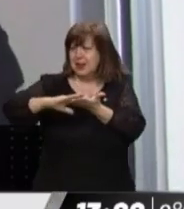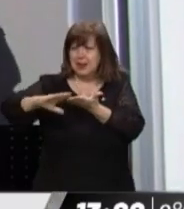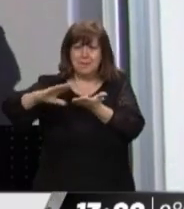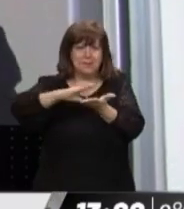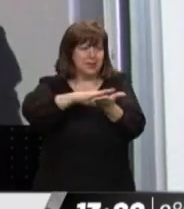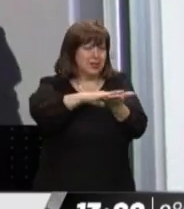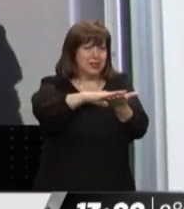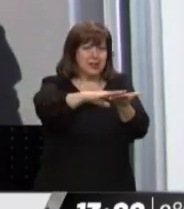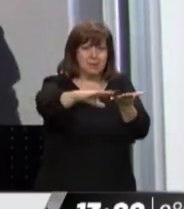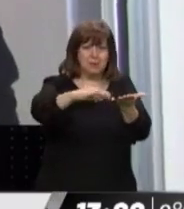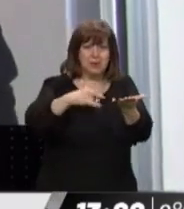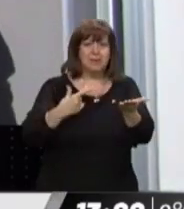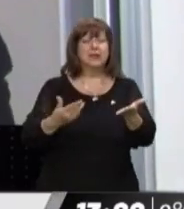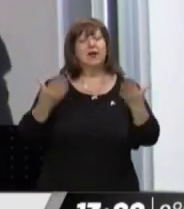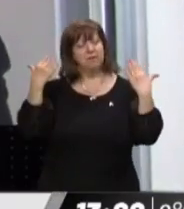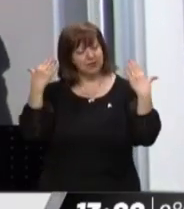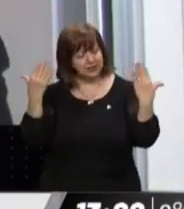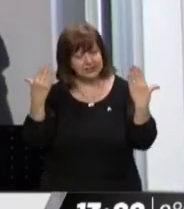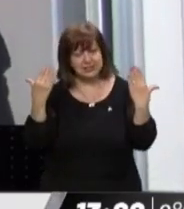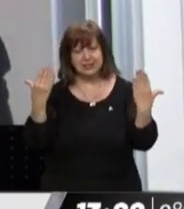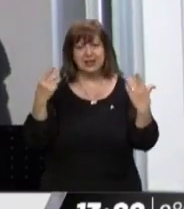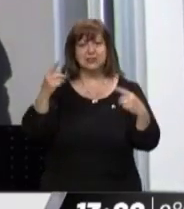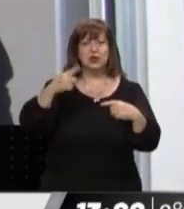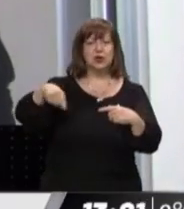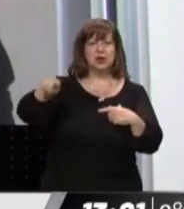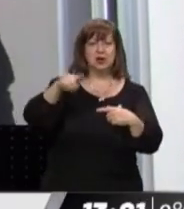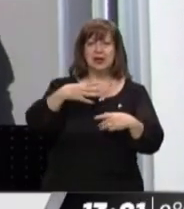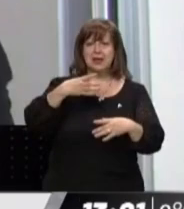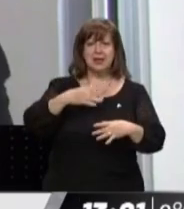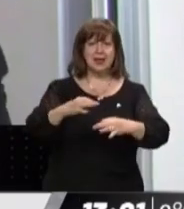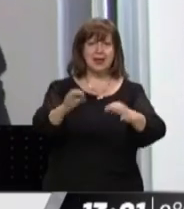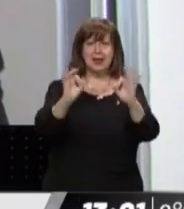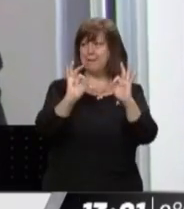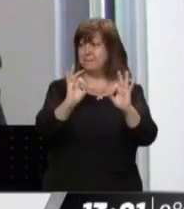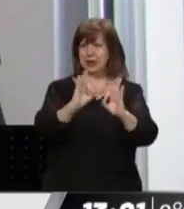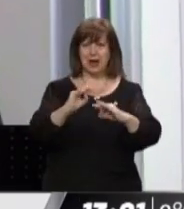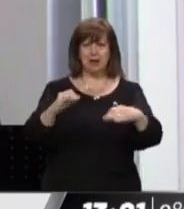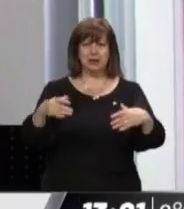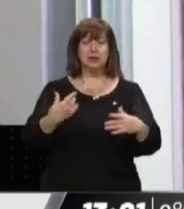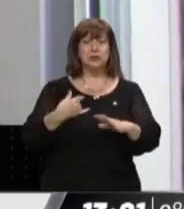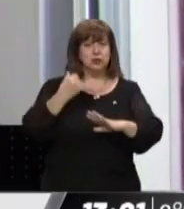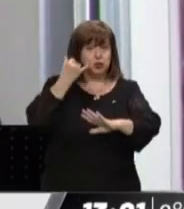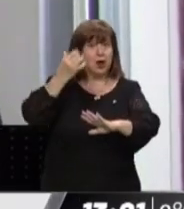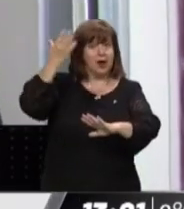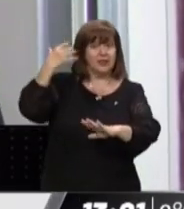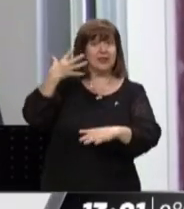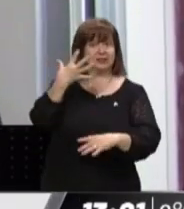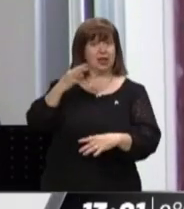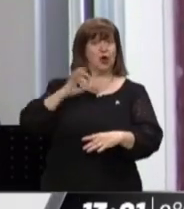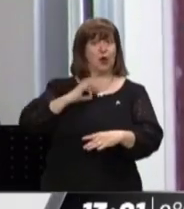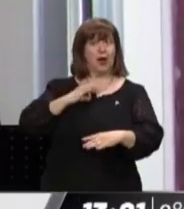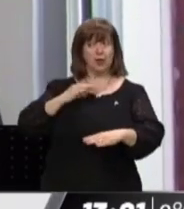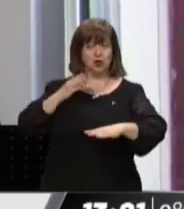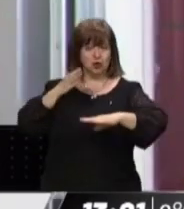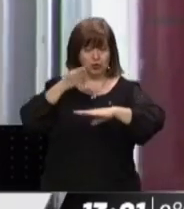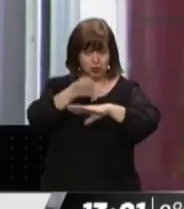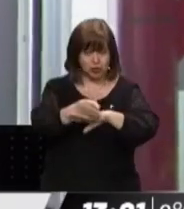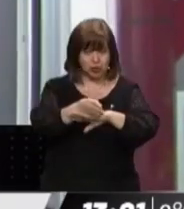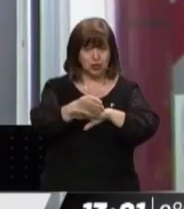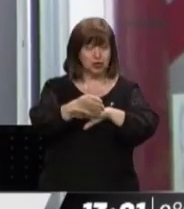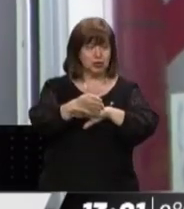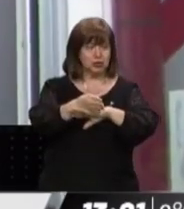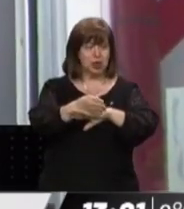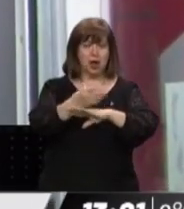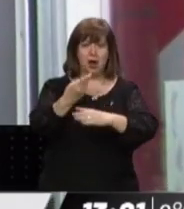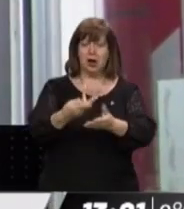chicos se sienten muy a gusto, así que felicitaciones por la parte que te toca porque está impecable. Vinimos hace como 5 años y parece que la estuvieran estrenando hoy. Sí,